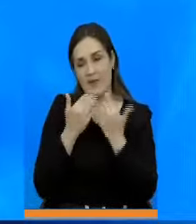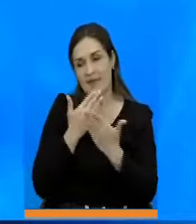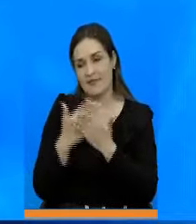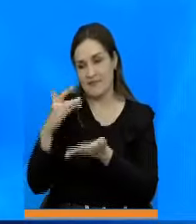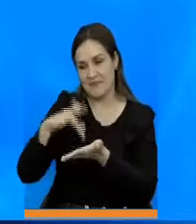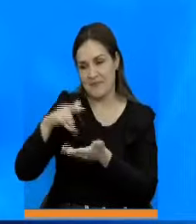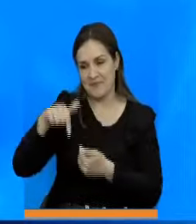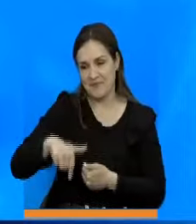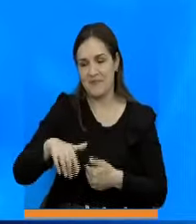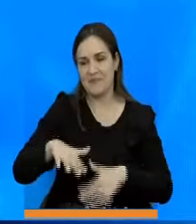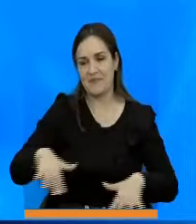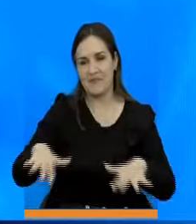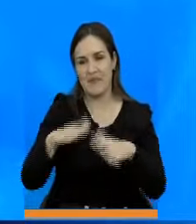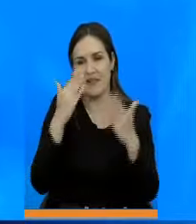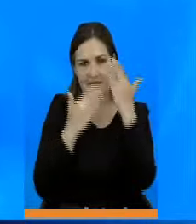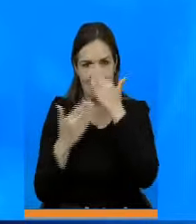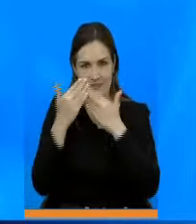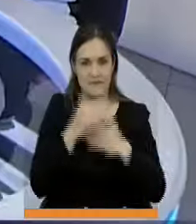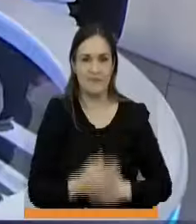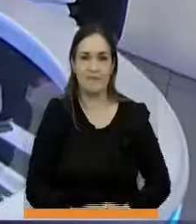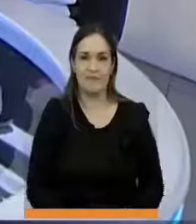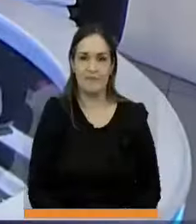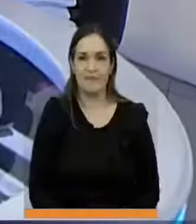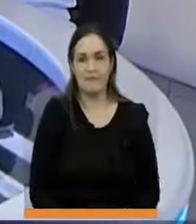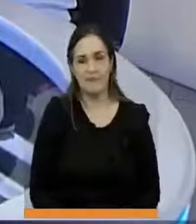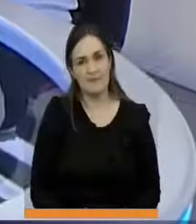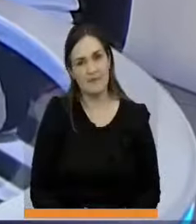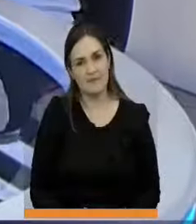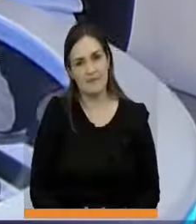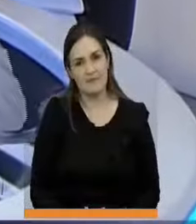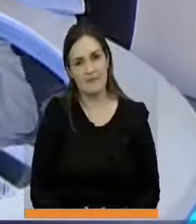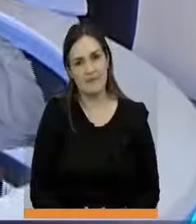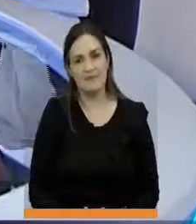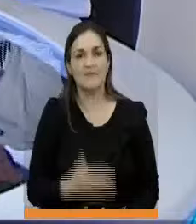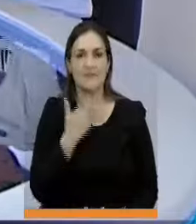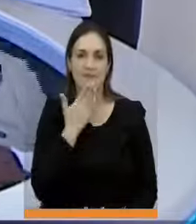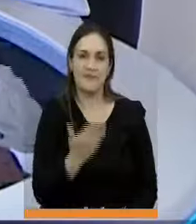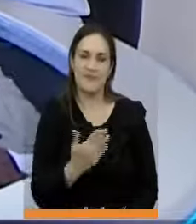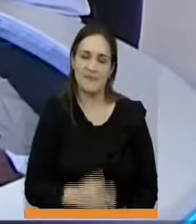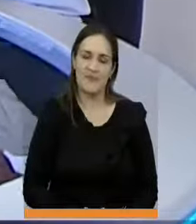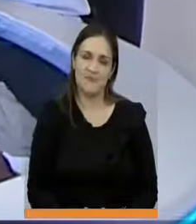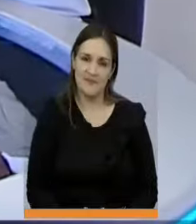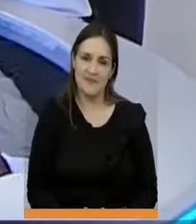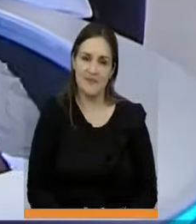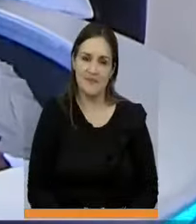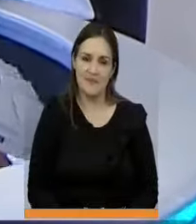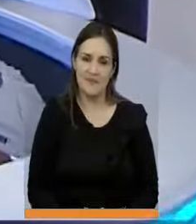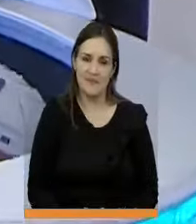acompañarnos aquí en esta mesa de análisis. Muchísimas gracias.